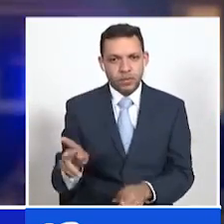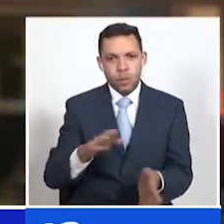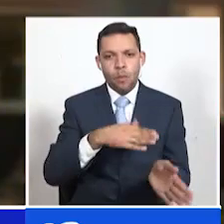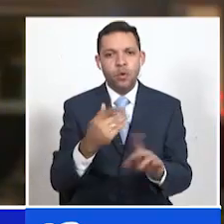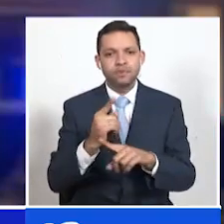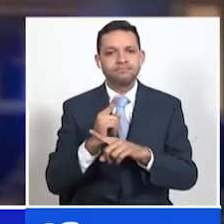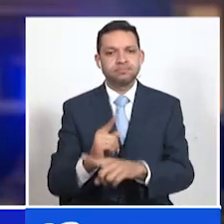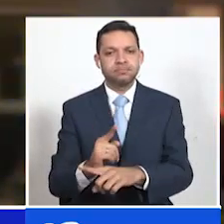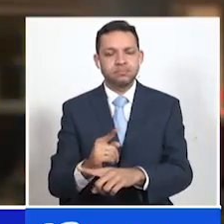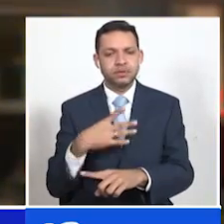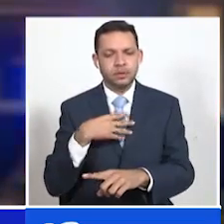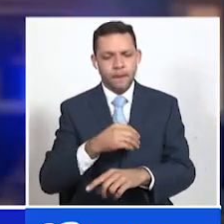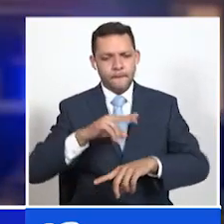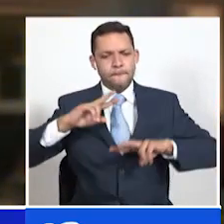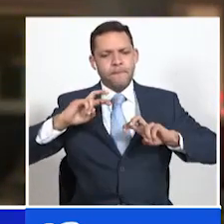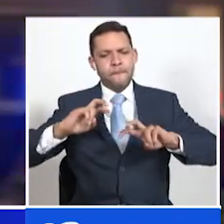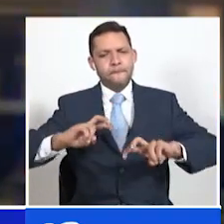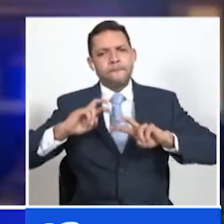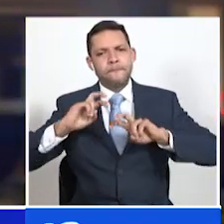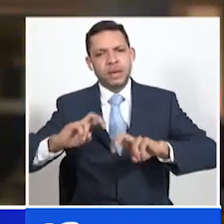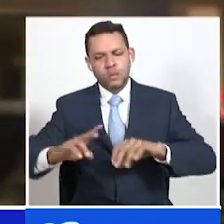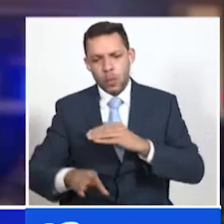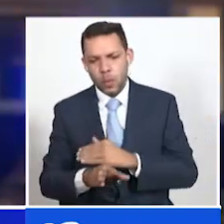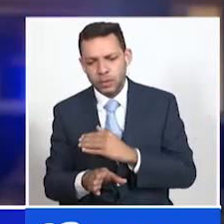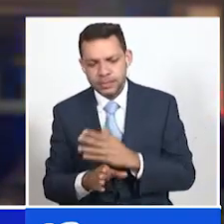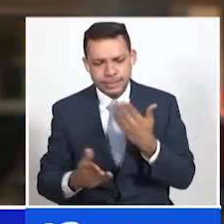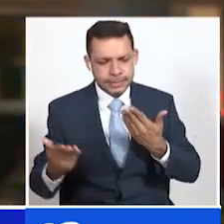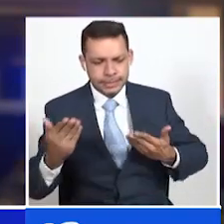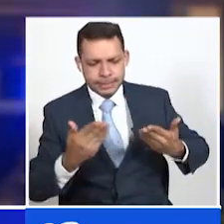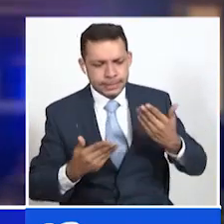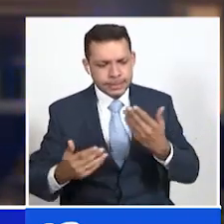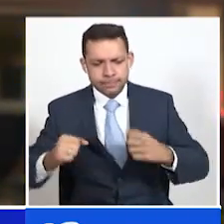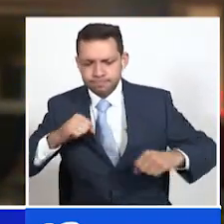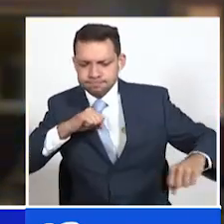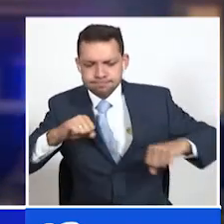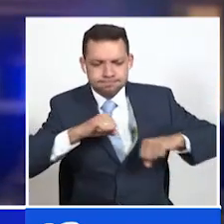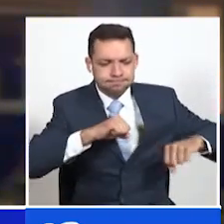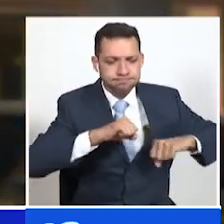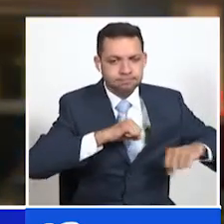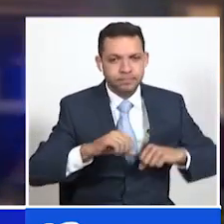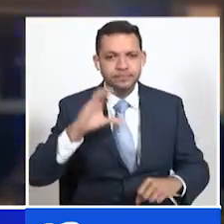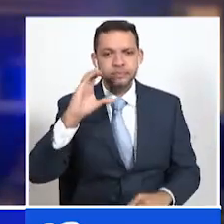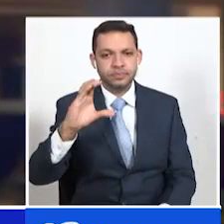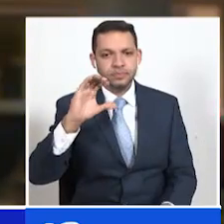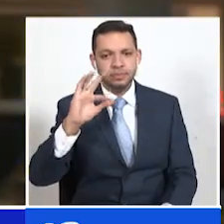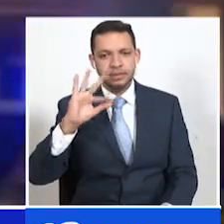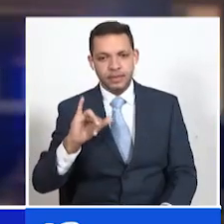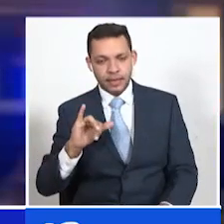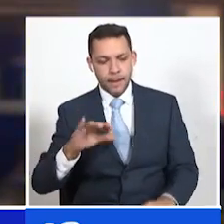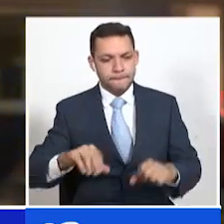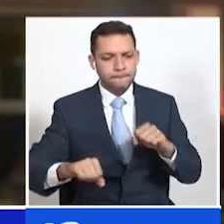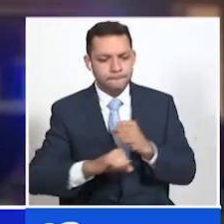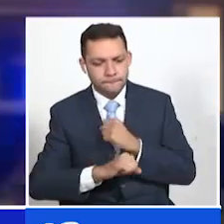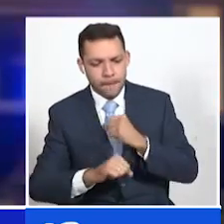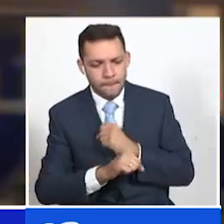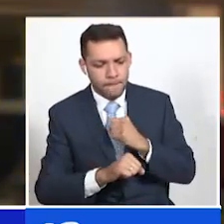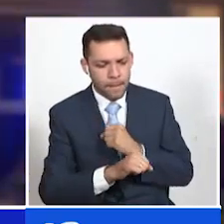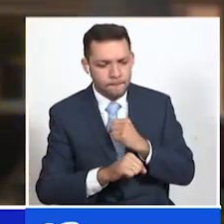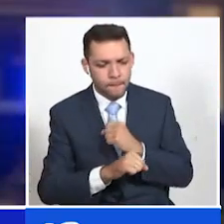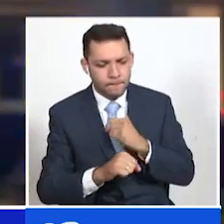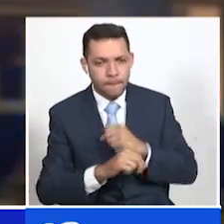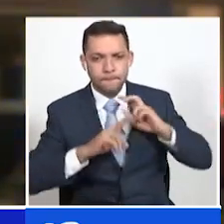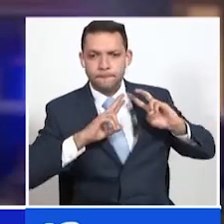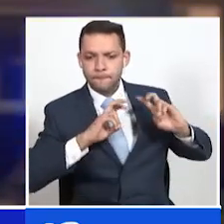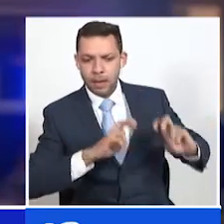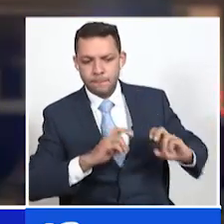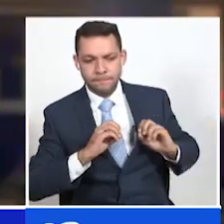investigativo avanzado, tenemos unas identificaciones, estamos generando un trabajo articulado con el CTI, un grupo de tareas con fiscalía, para